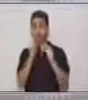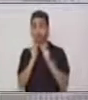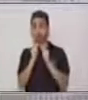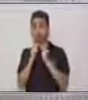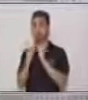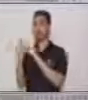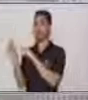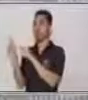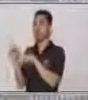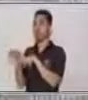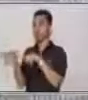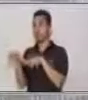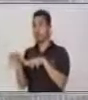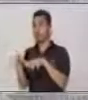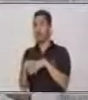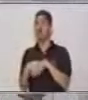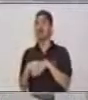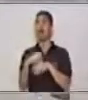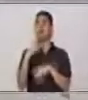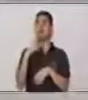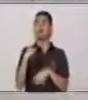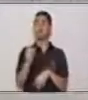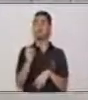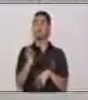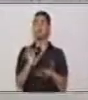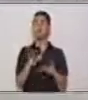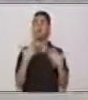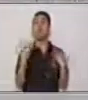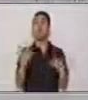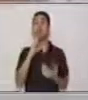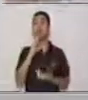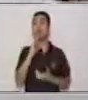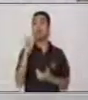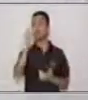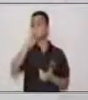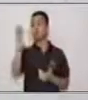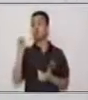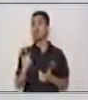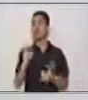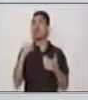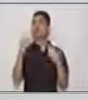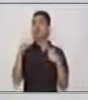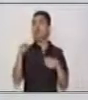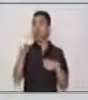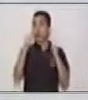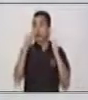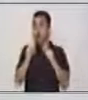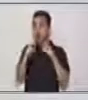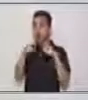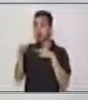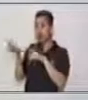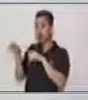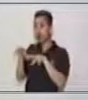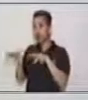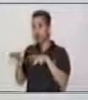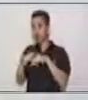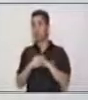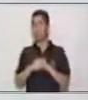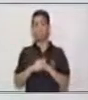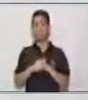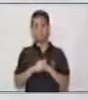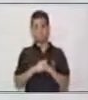están preguntando es cuál es el porcentaje de alumnos que asistieron a esta actividad.